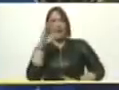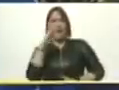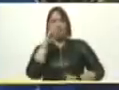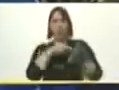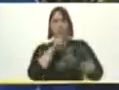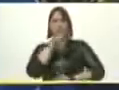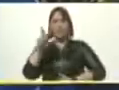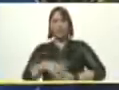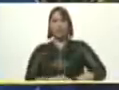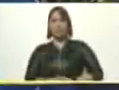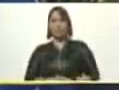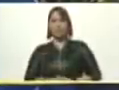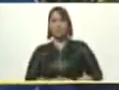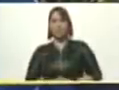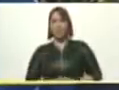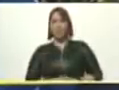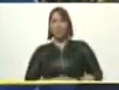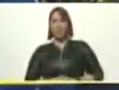2022